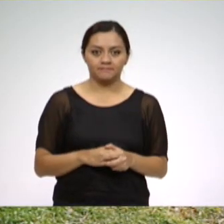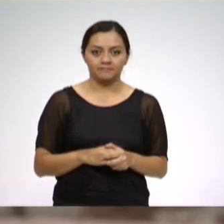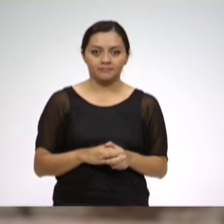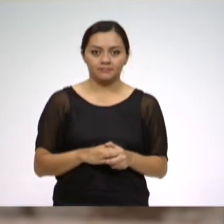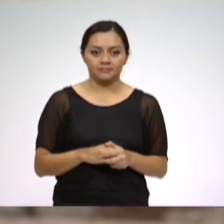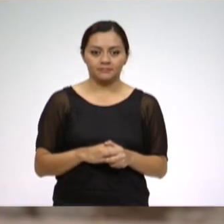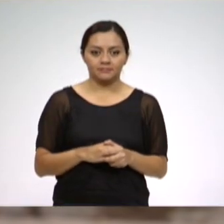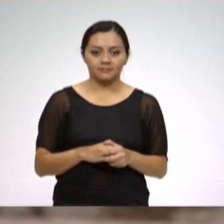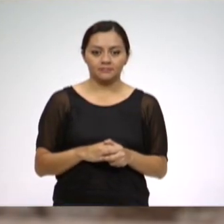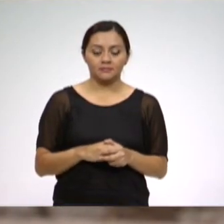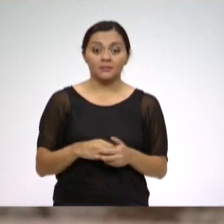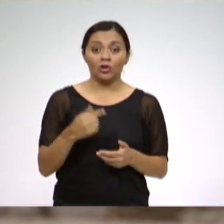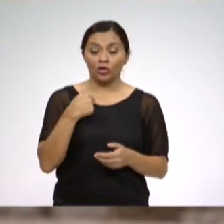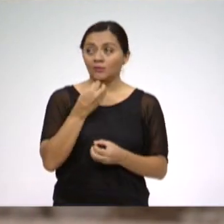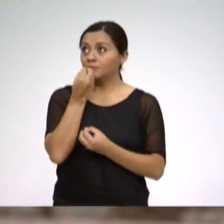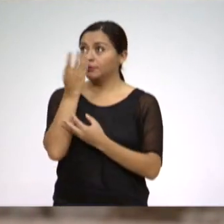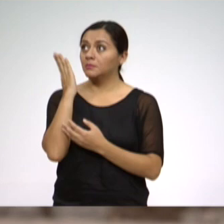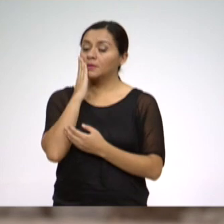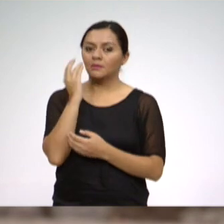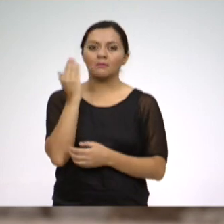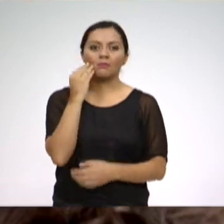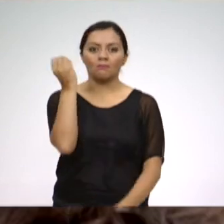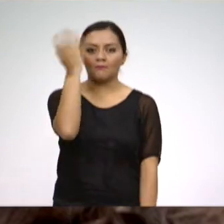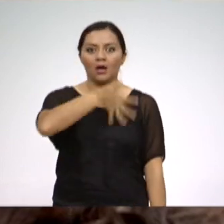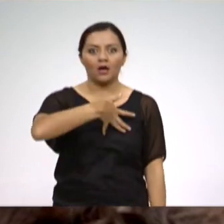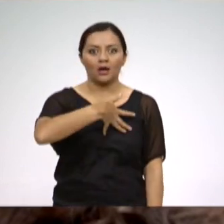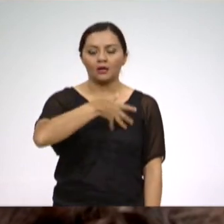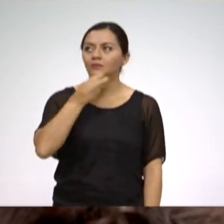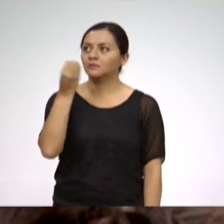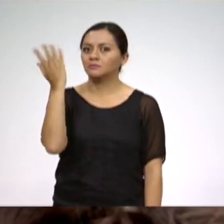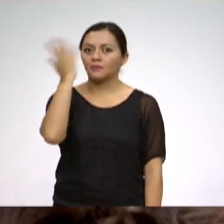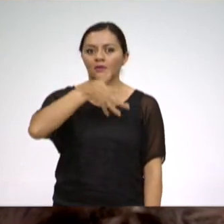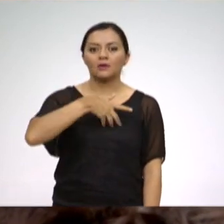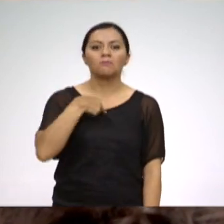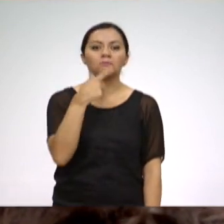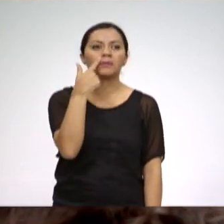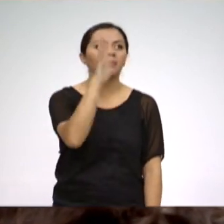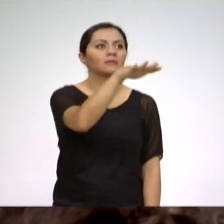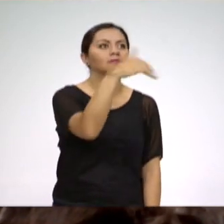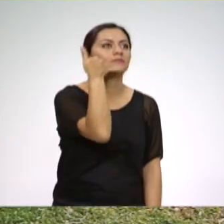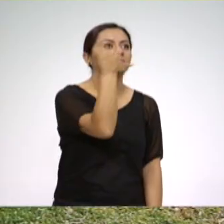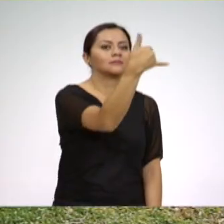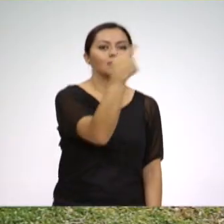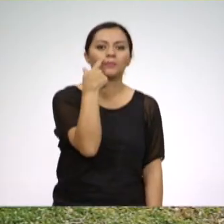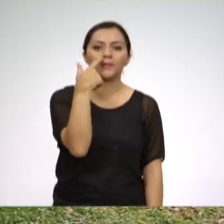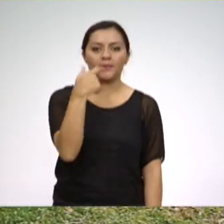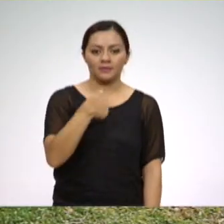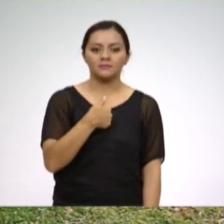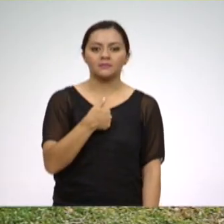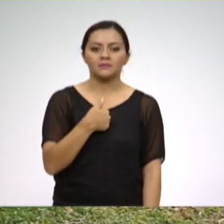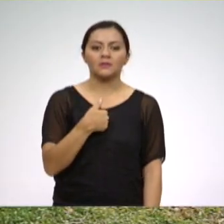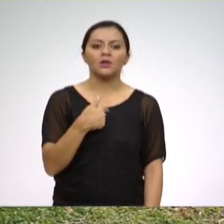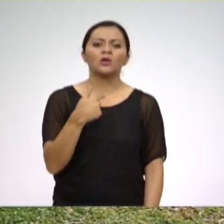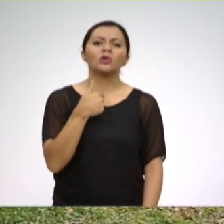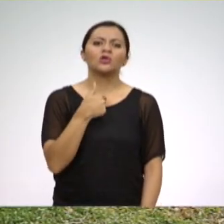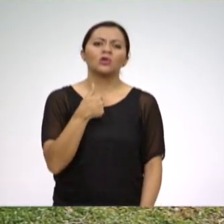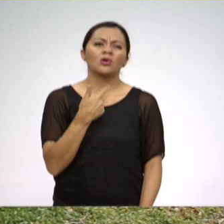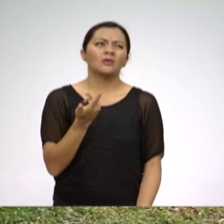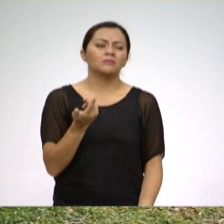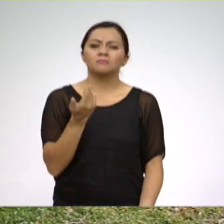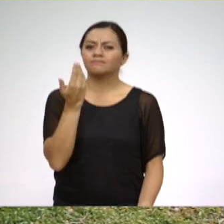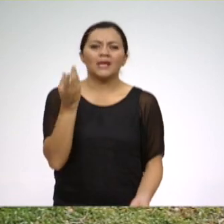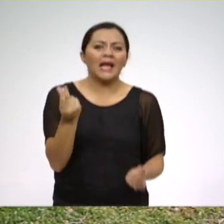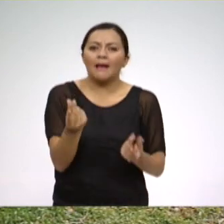Así de sopetón mi mamá se quedó pálida, lo único que hizo fue llamarle a mi papá. La idea era una boda a lo rápido por